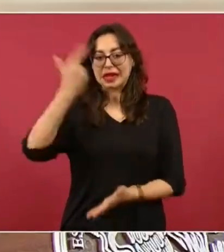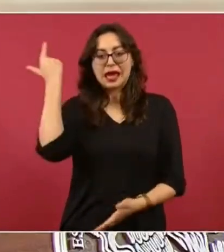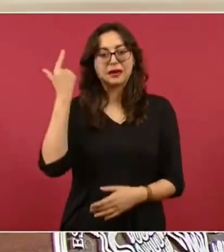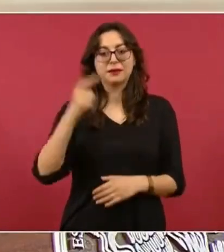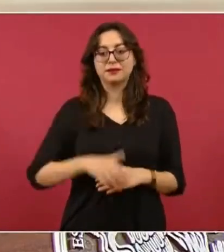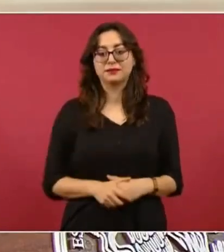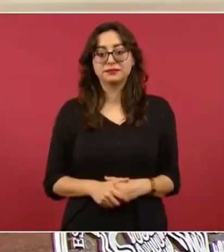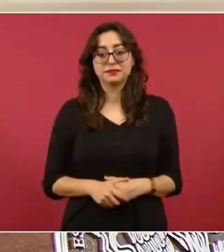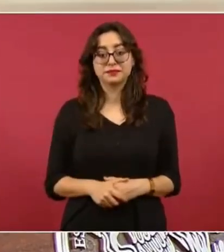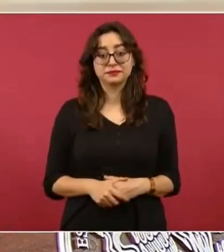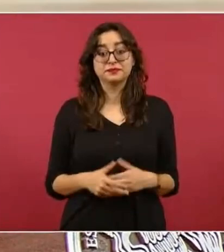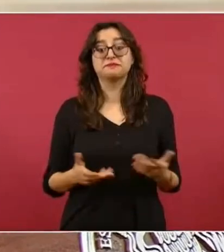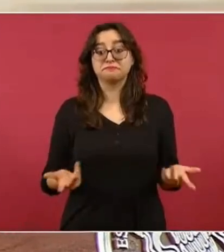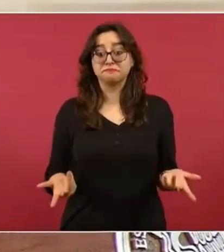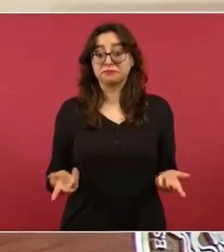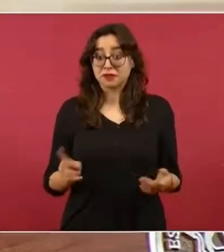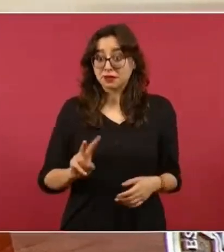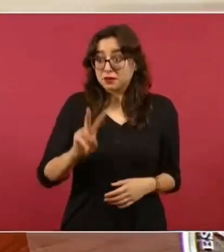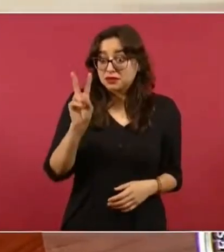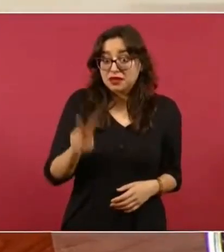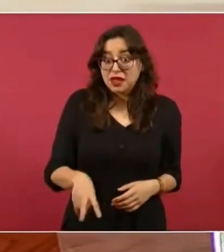Porque robaban